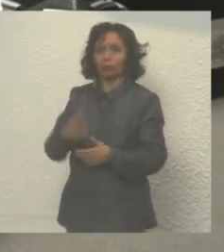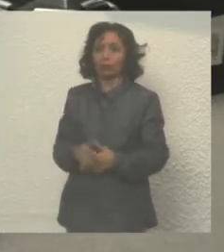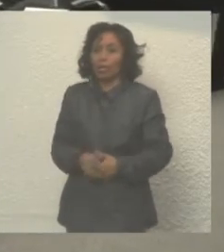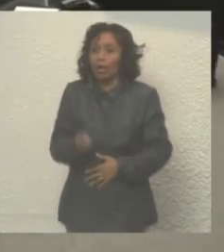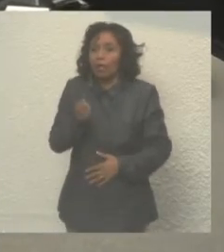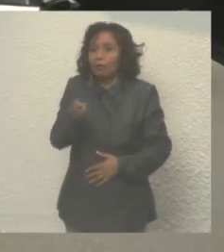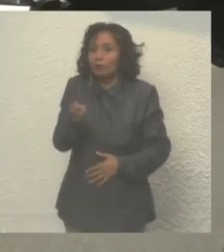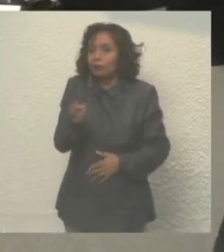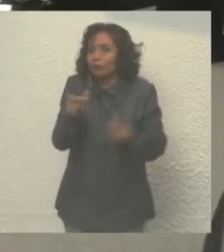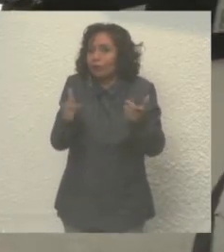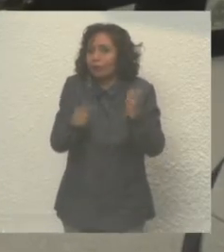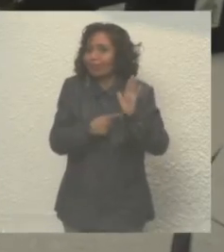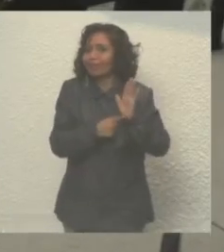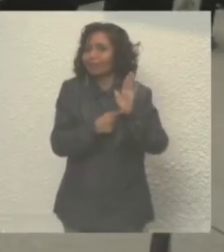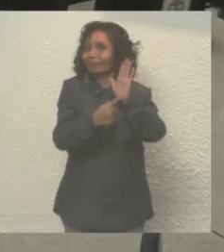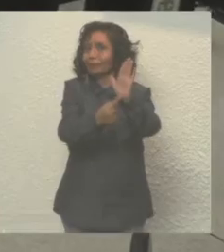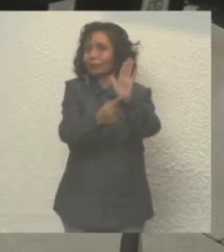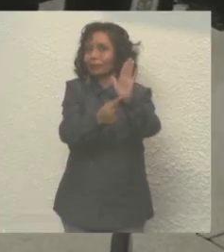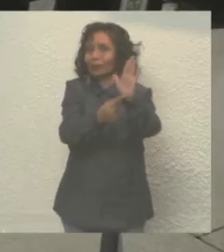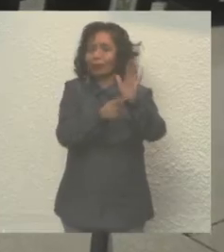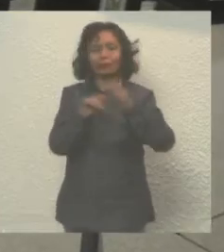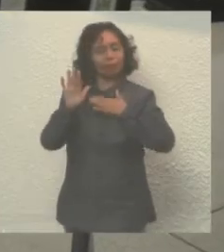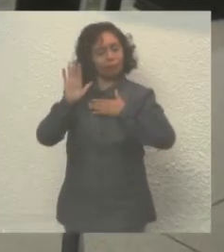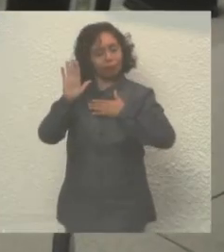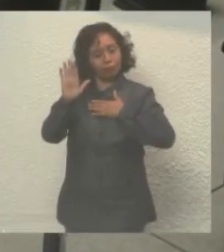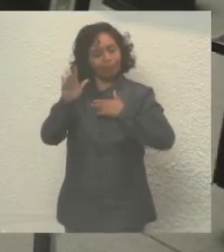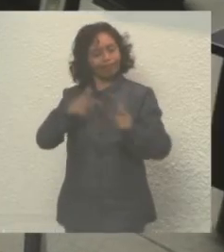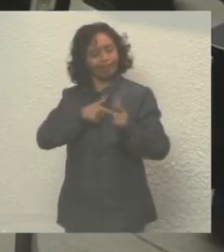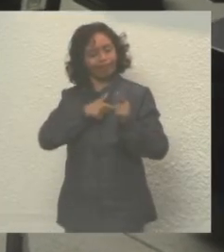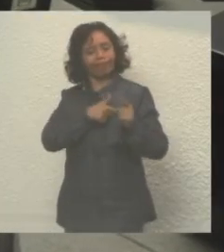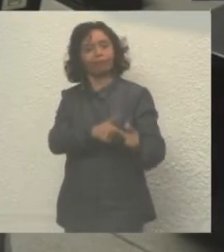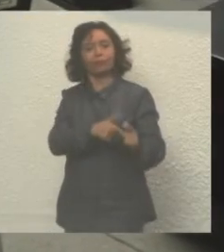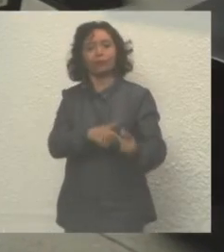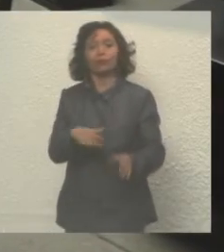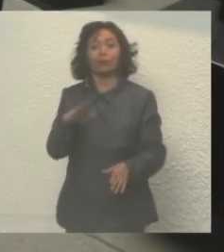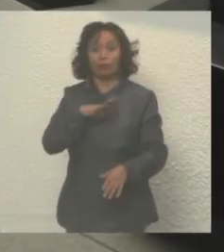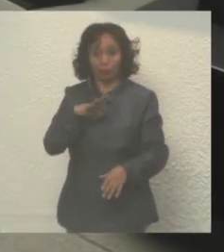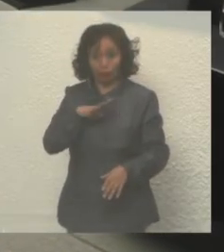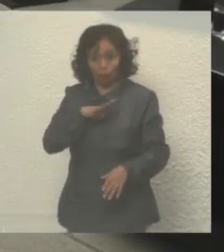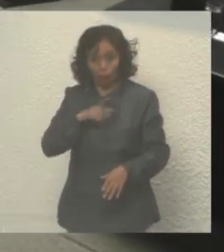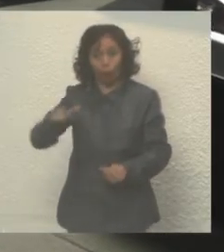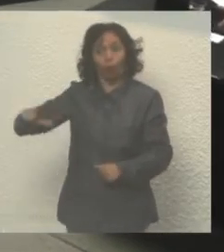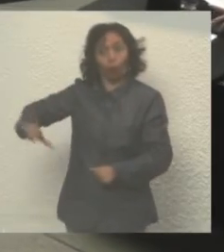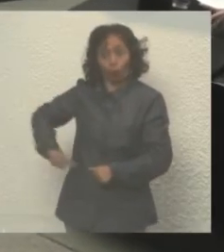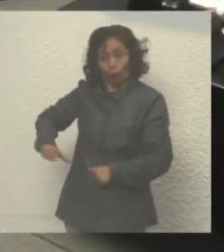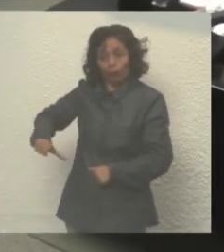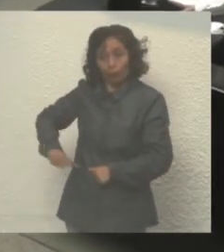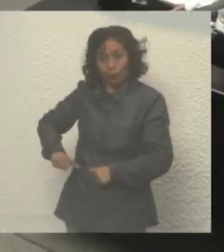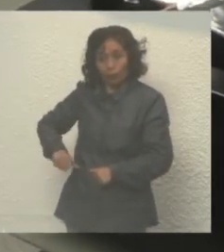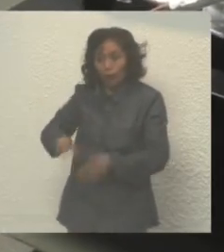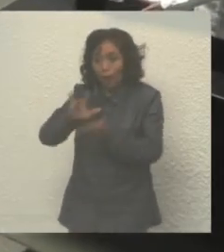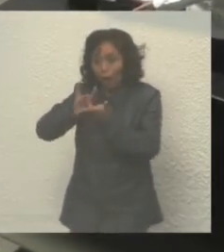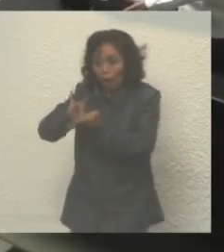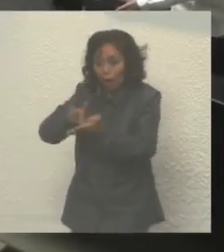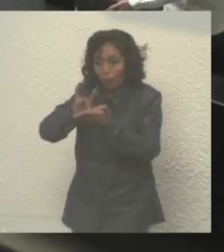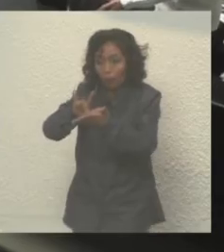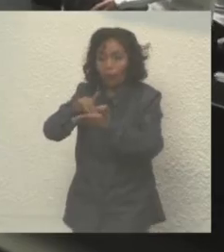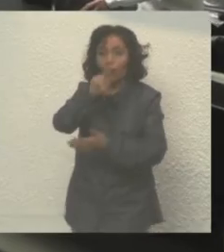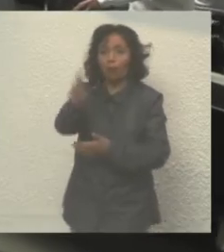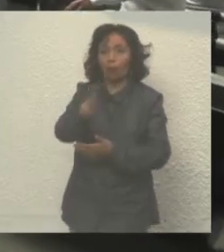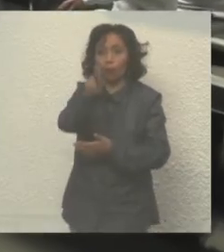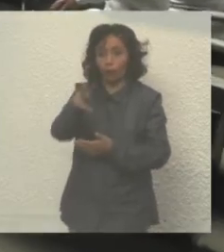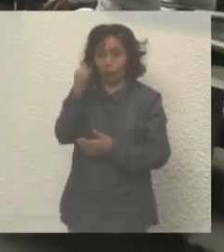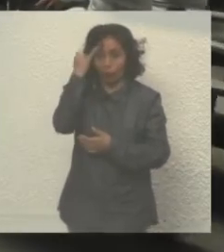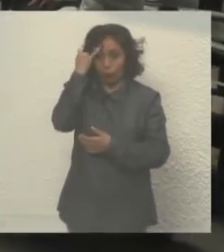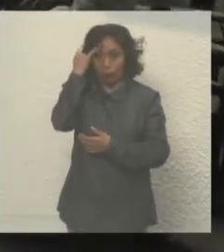es una pequeña muestra del compromiso permanente que tenemos en la administración para apoyar a los pueblos